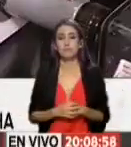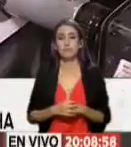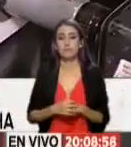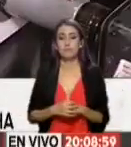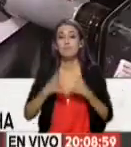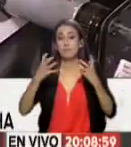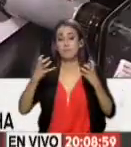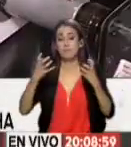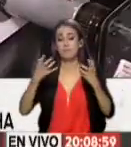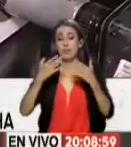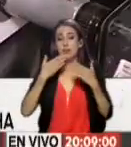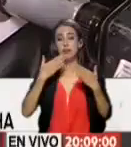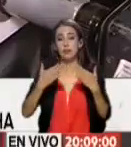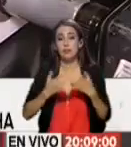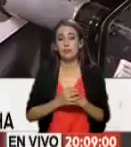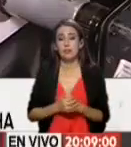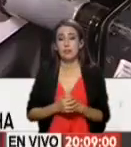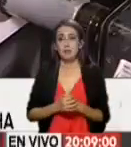ser